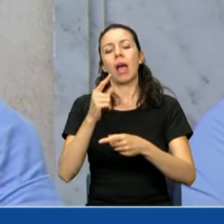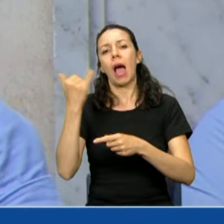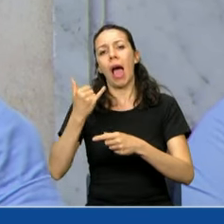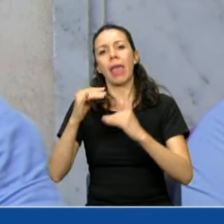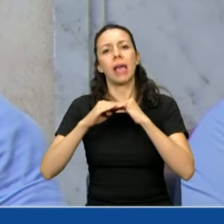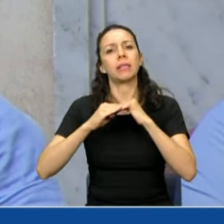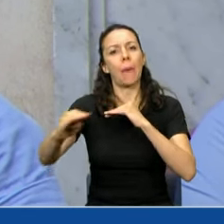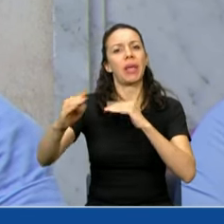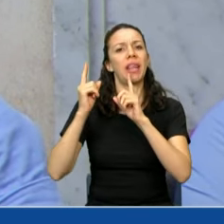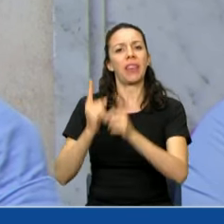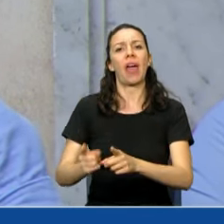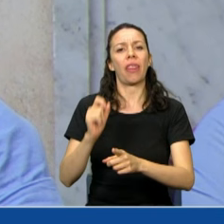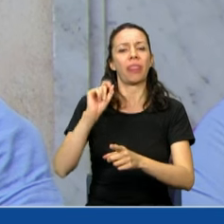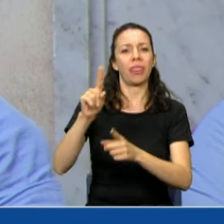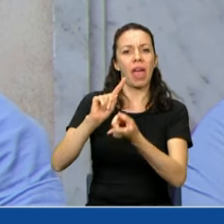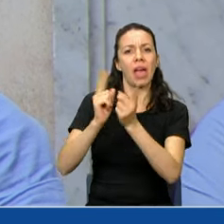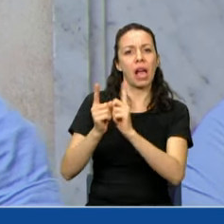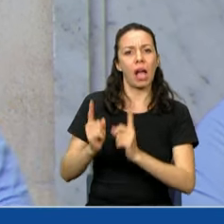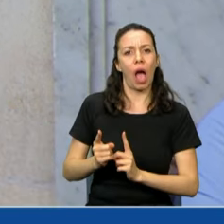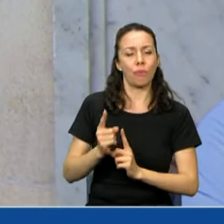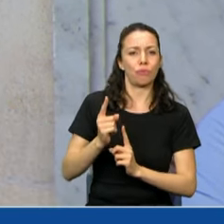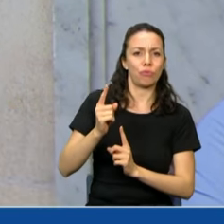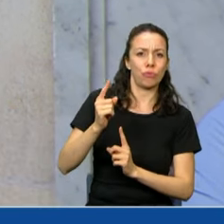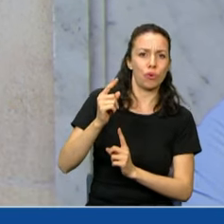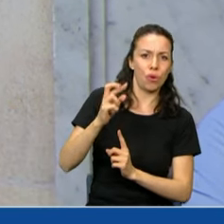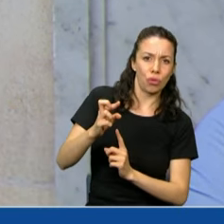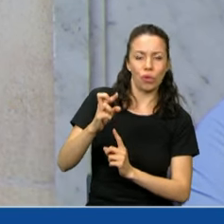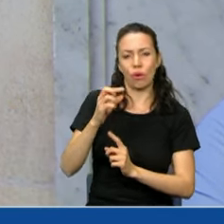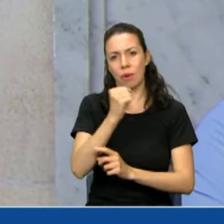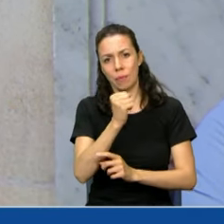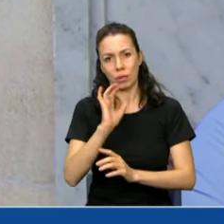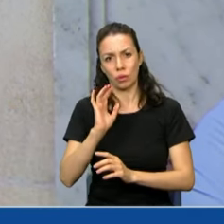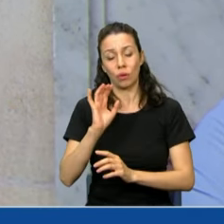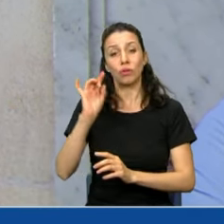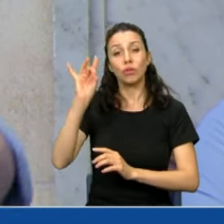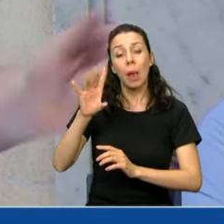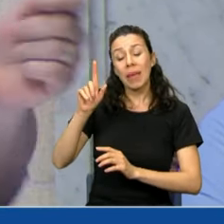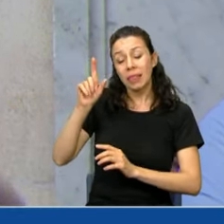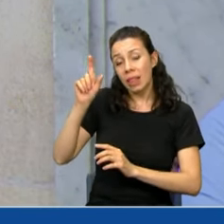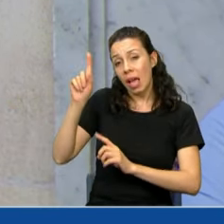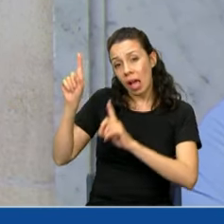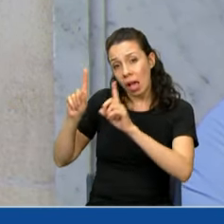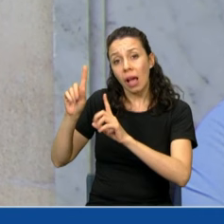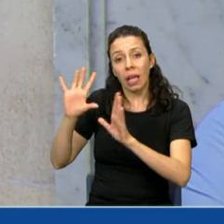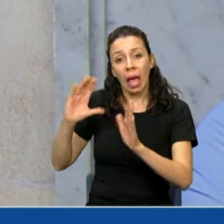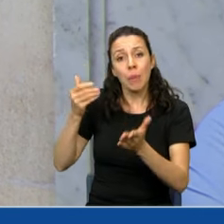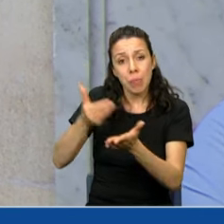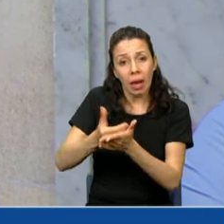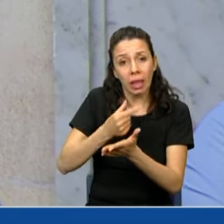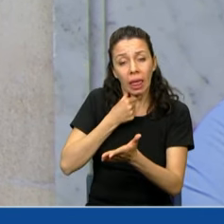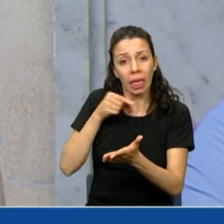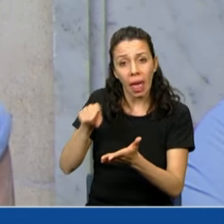parece importante mencionarlo solamente aquellos que inviertan van a tener la posibilidad de utilizar